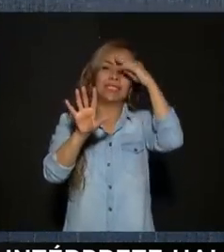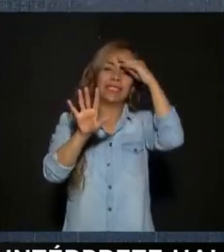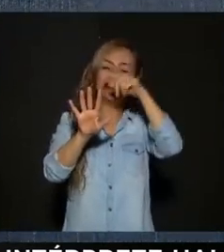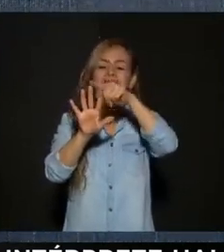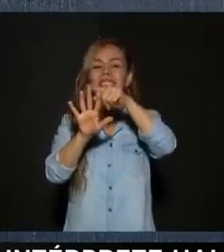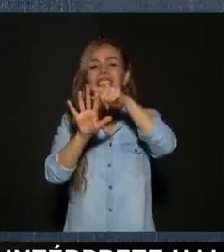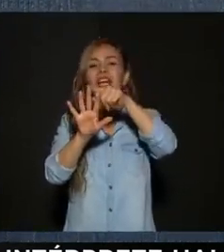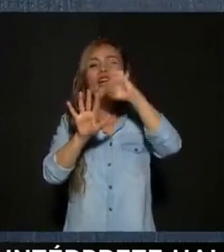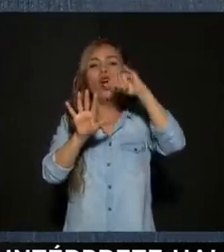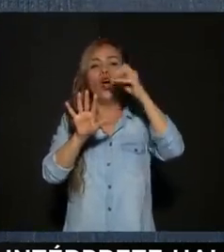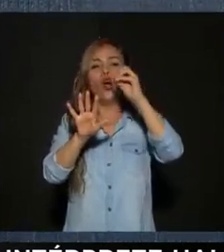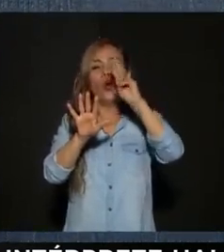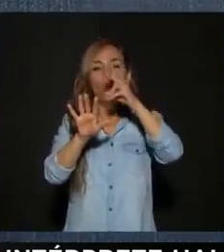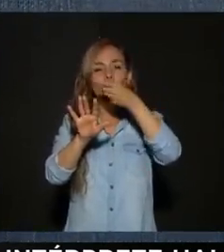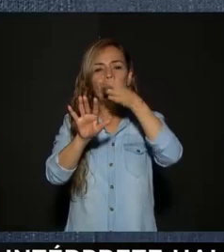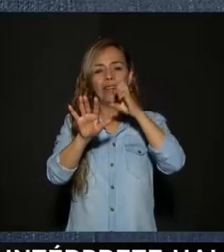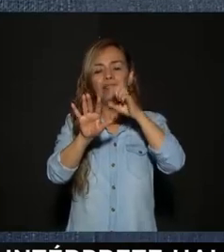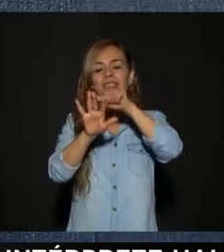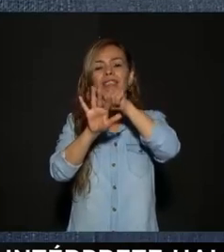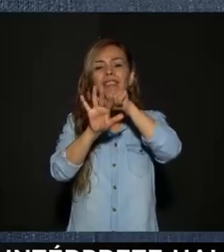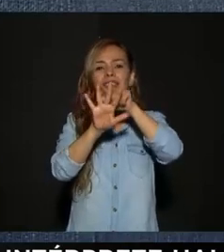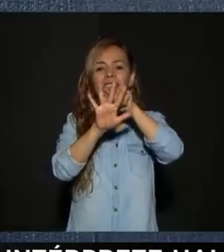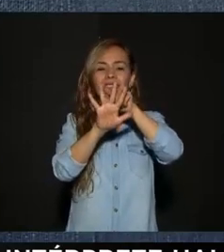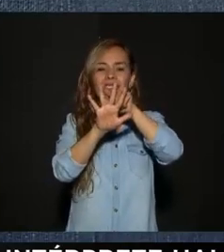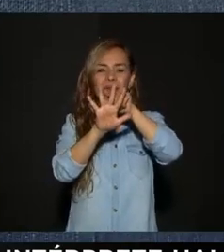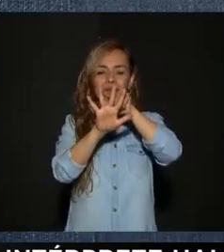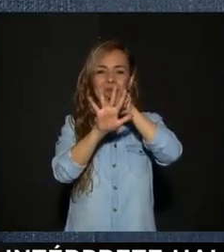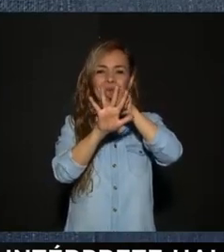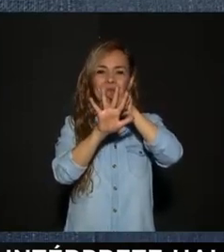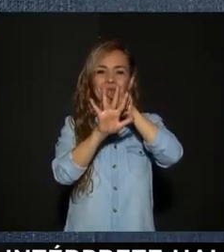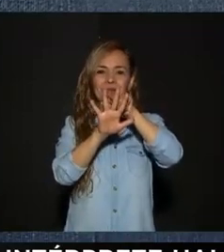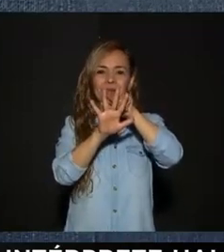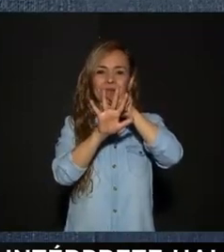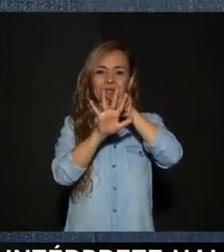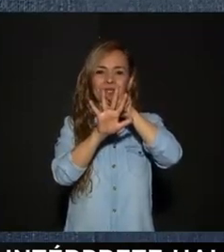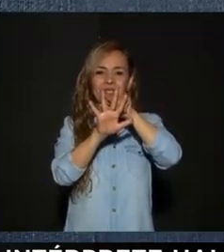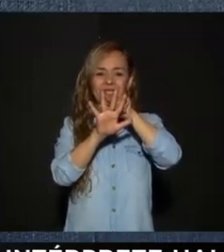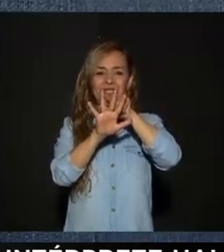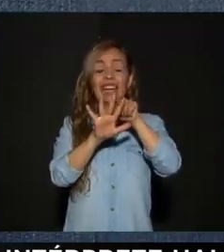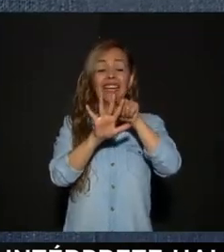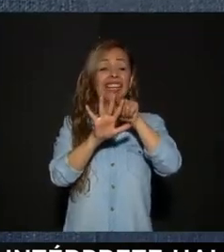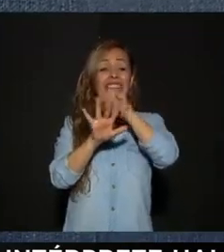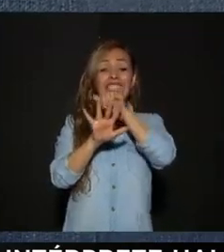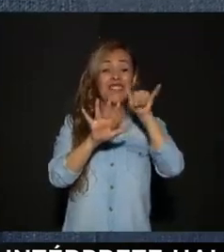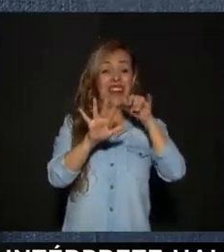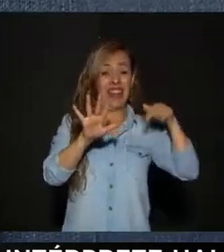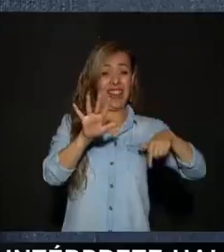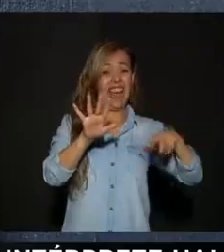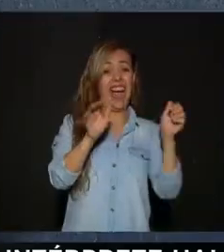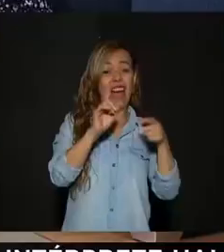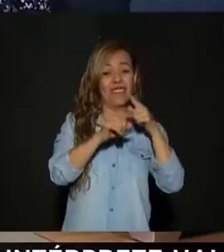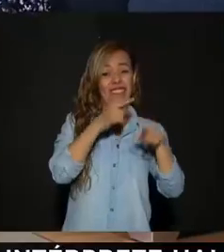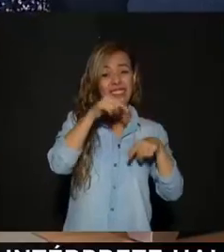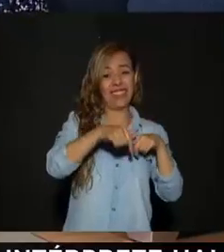Medellín, uno se llama Jorge Zuluaga y otro se llama... Jorge Zuluaga es un compañero mío acá. Imagínate. Canal. Ah, pero ese es el profesor